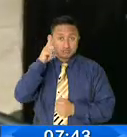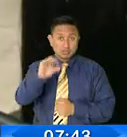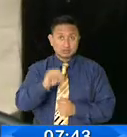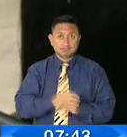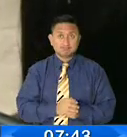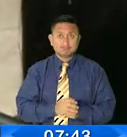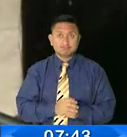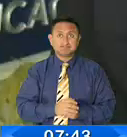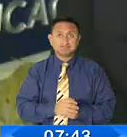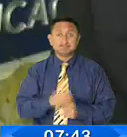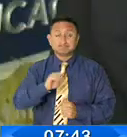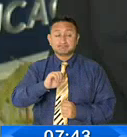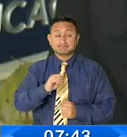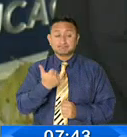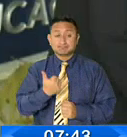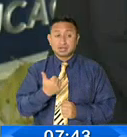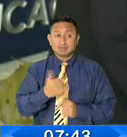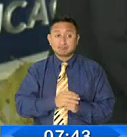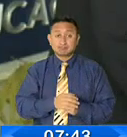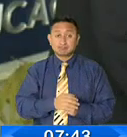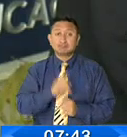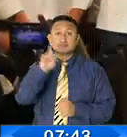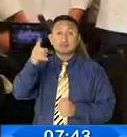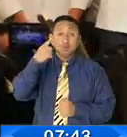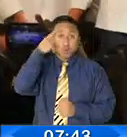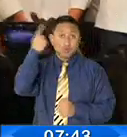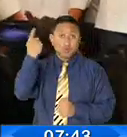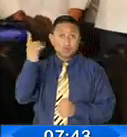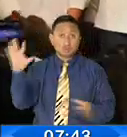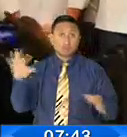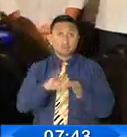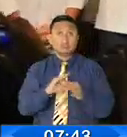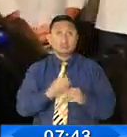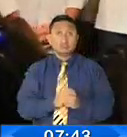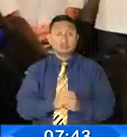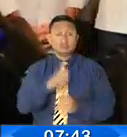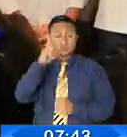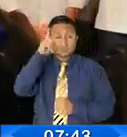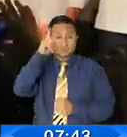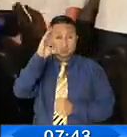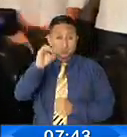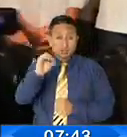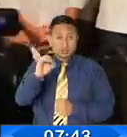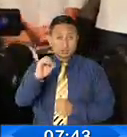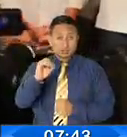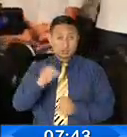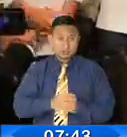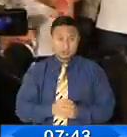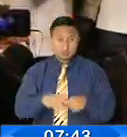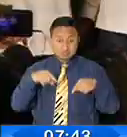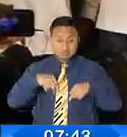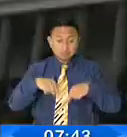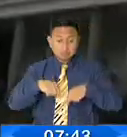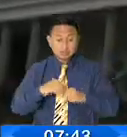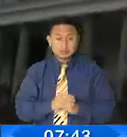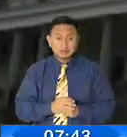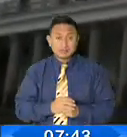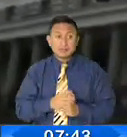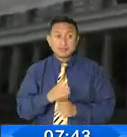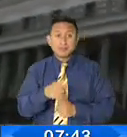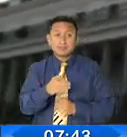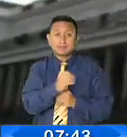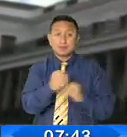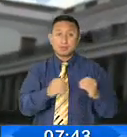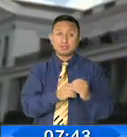de las prioridades que, según el gobierno de la Alianza Creo Partido Social Cristiano, estarán en el despacho